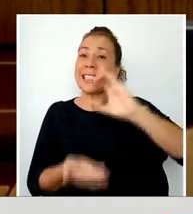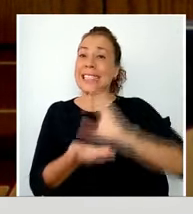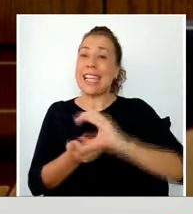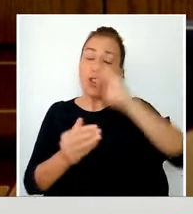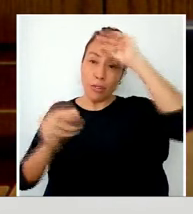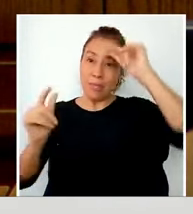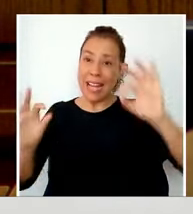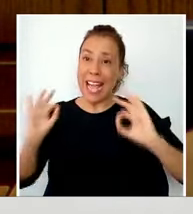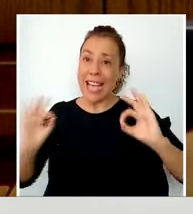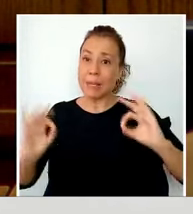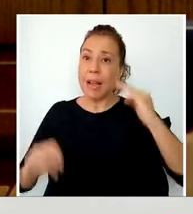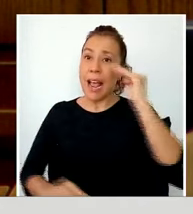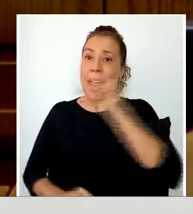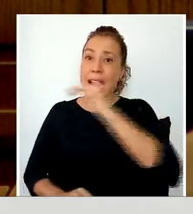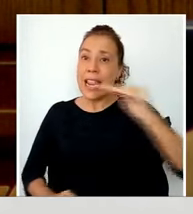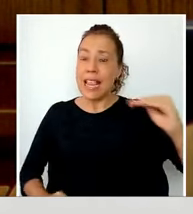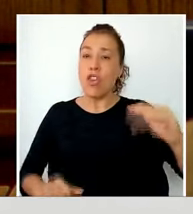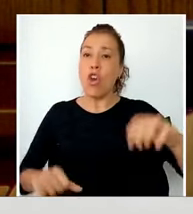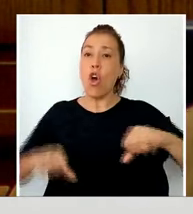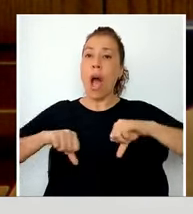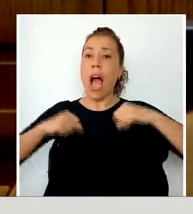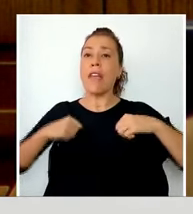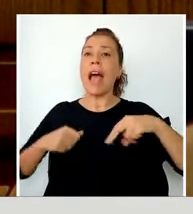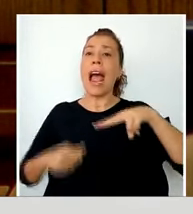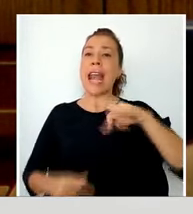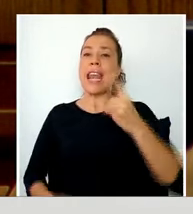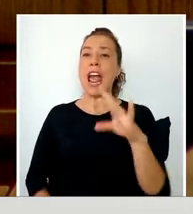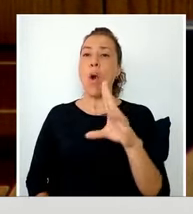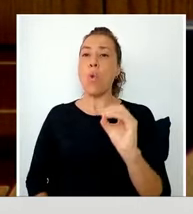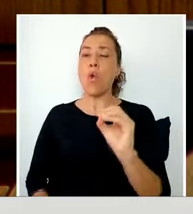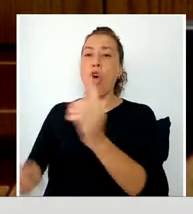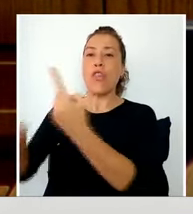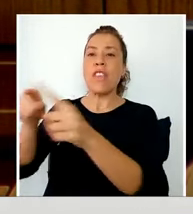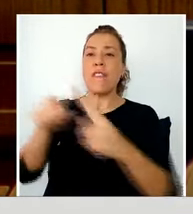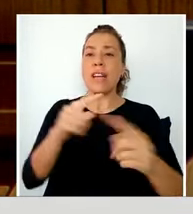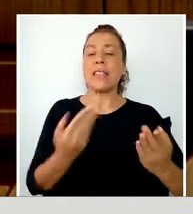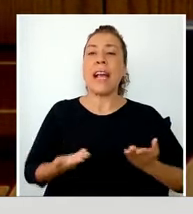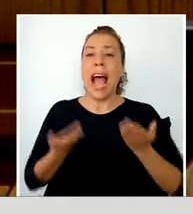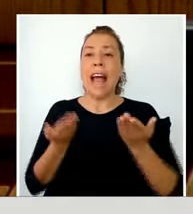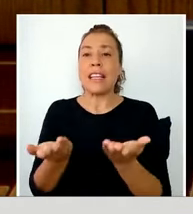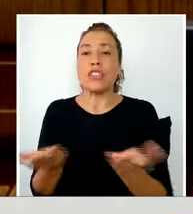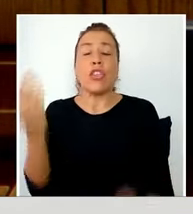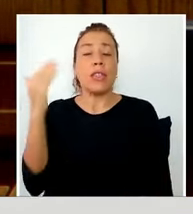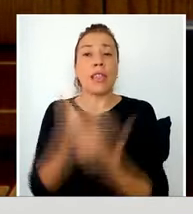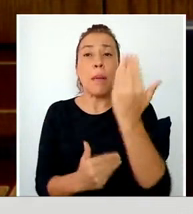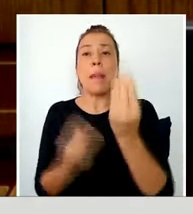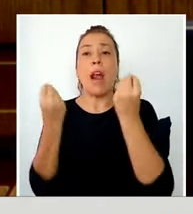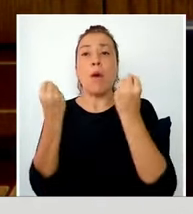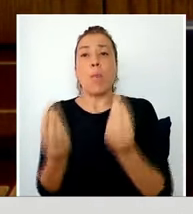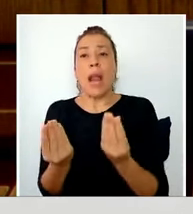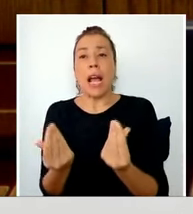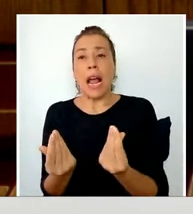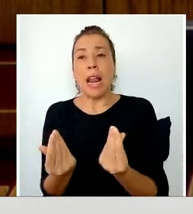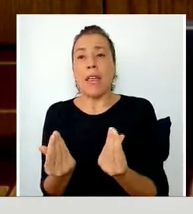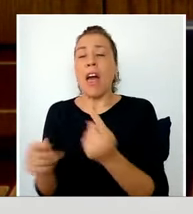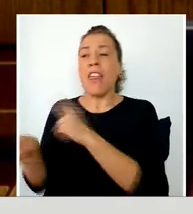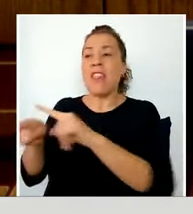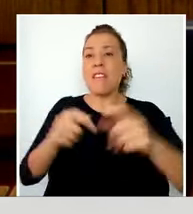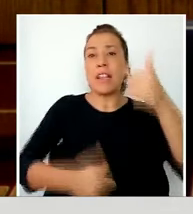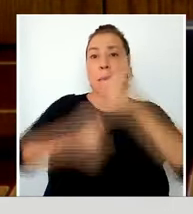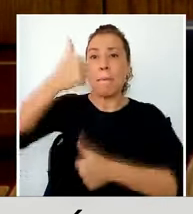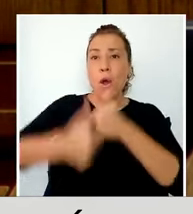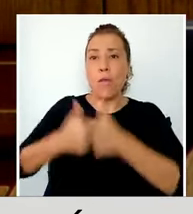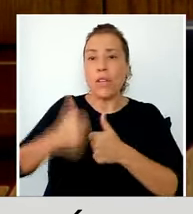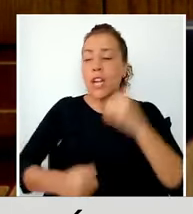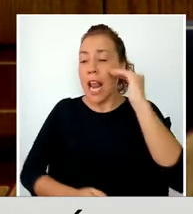niños y adolescentes con neurodiversidad que entreguen la atención oportuna de calidad multiprofesional a los menores y